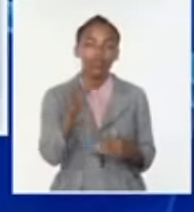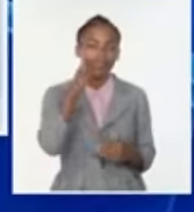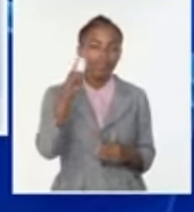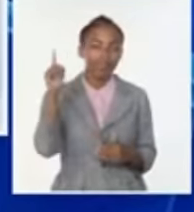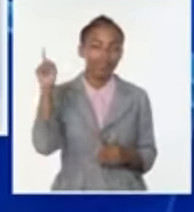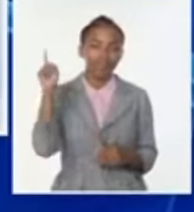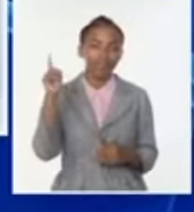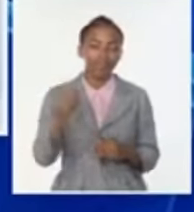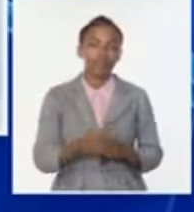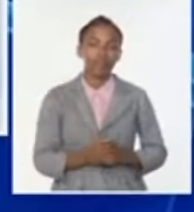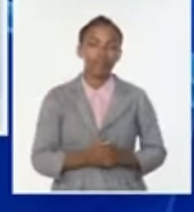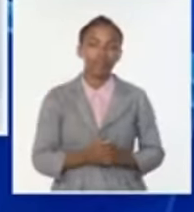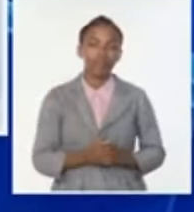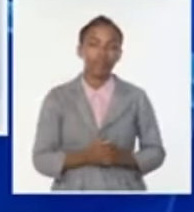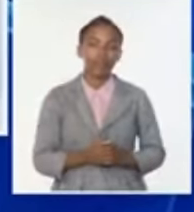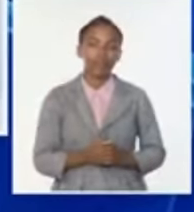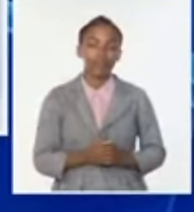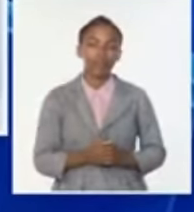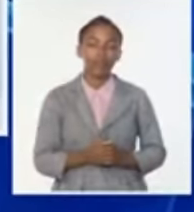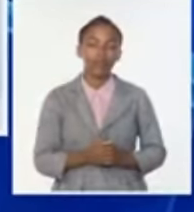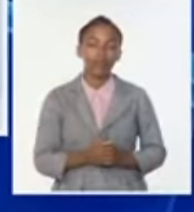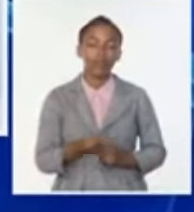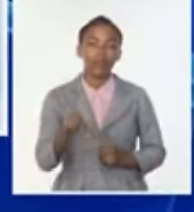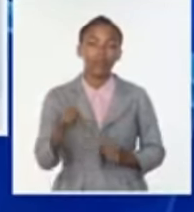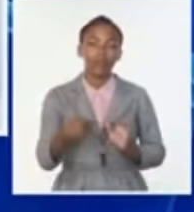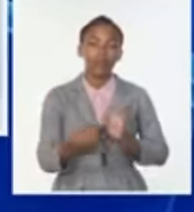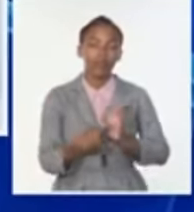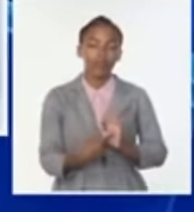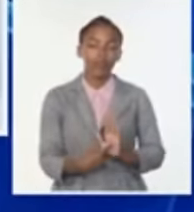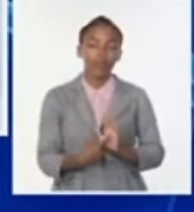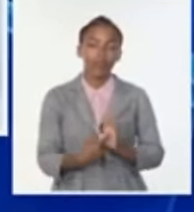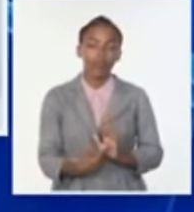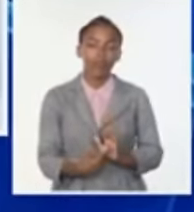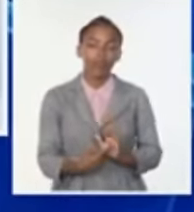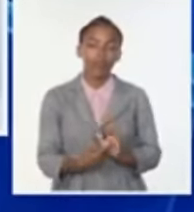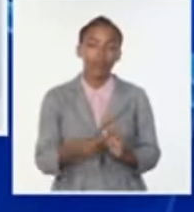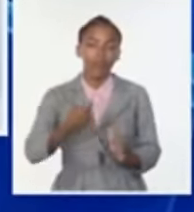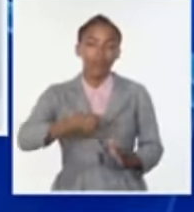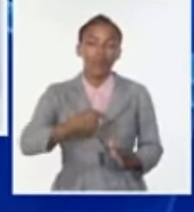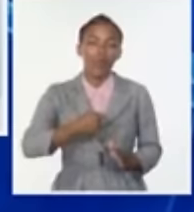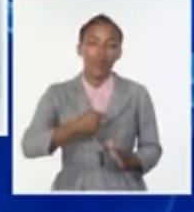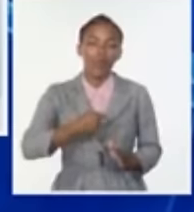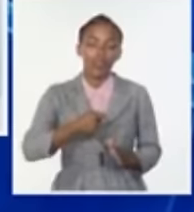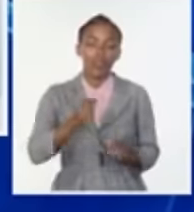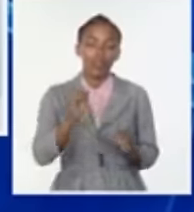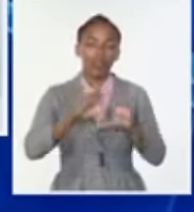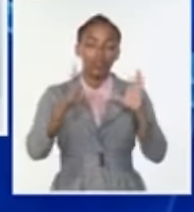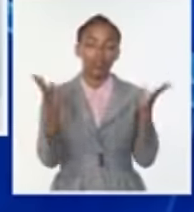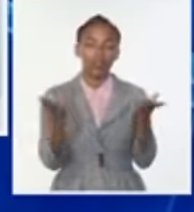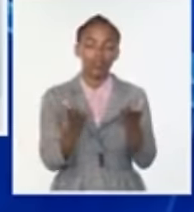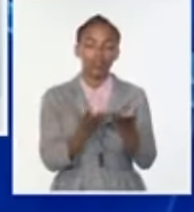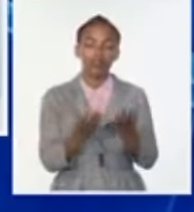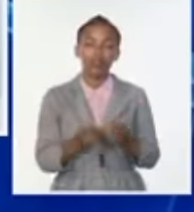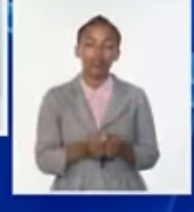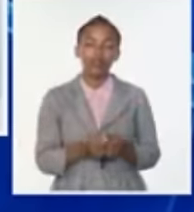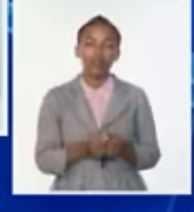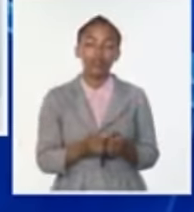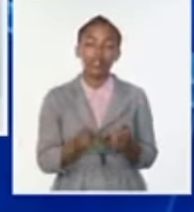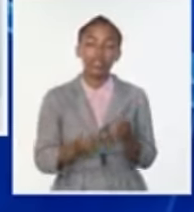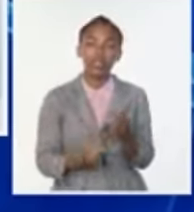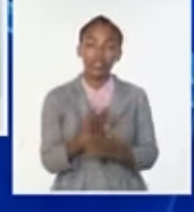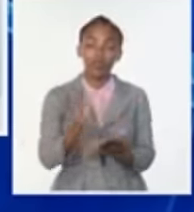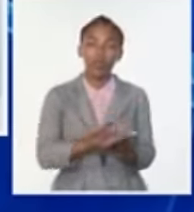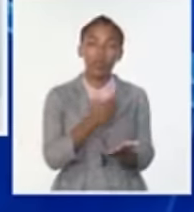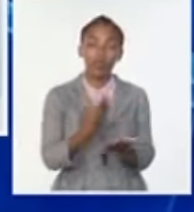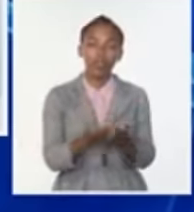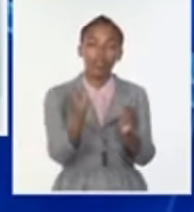las instituciones presupuestadas que establecerá el régimen jurídico general. Se elaboró una propuesta de perfeccionamiento, aquí